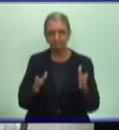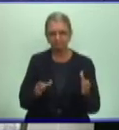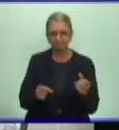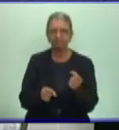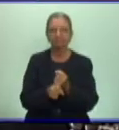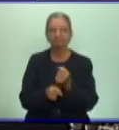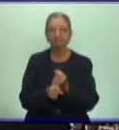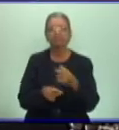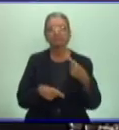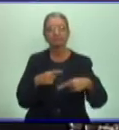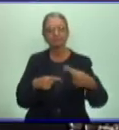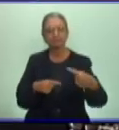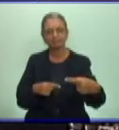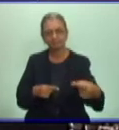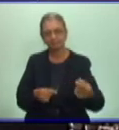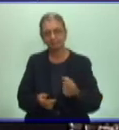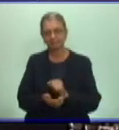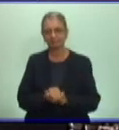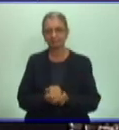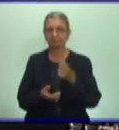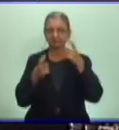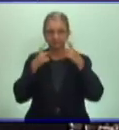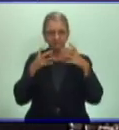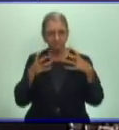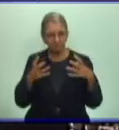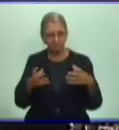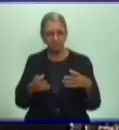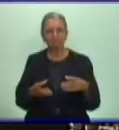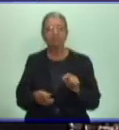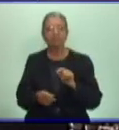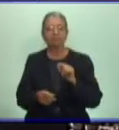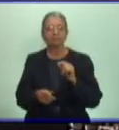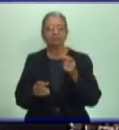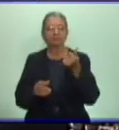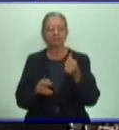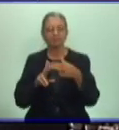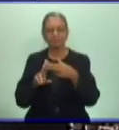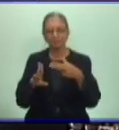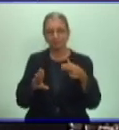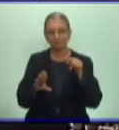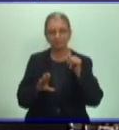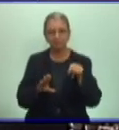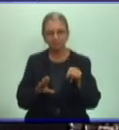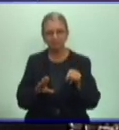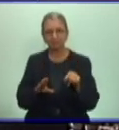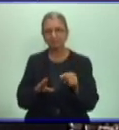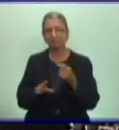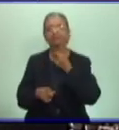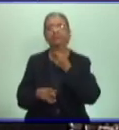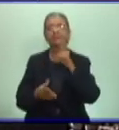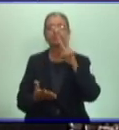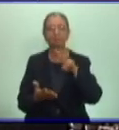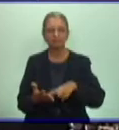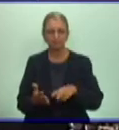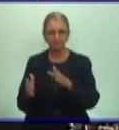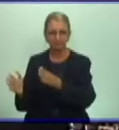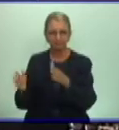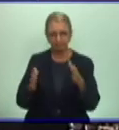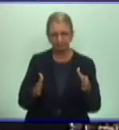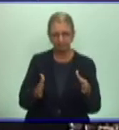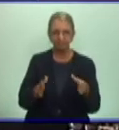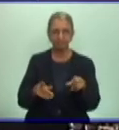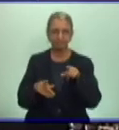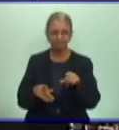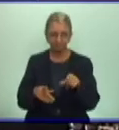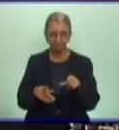sistemática. Importante que hay asignaturas en la enseñanza primaria que se van a evaluar a partir de las orientaciones que han dado